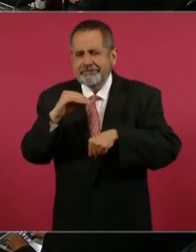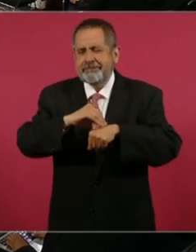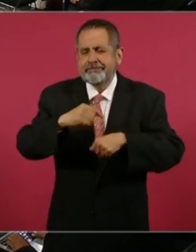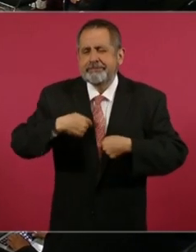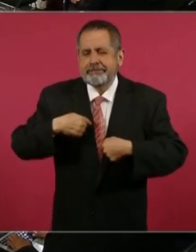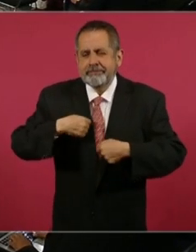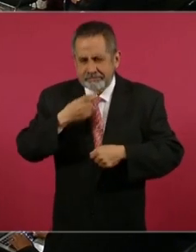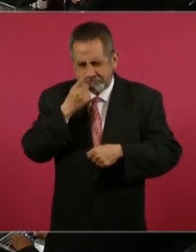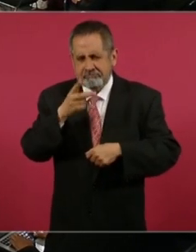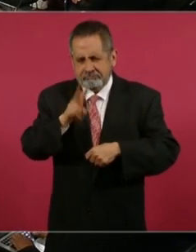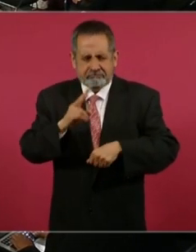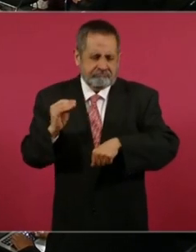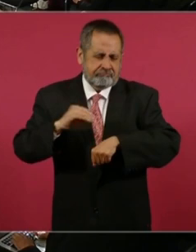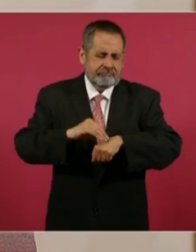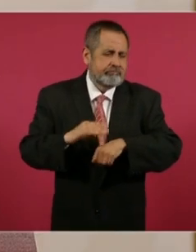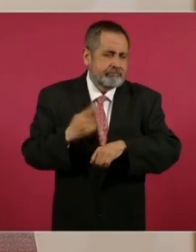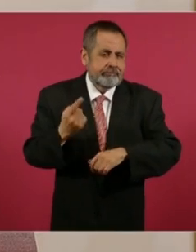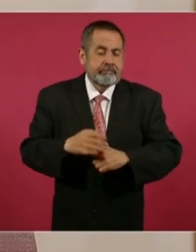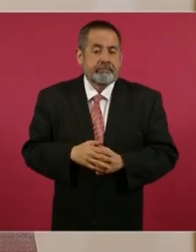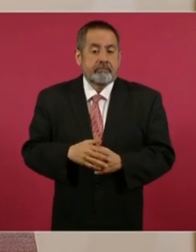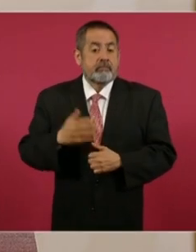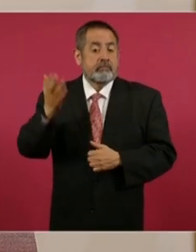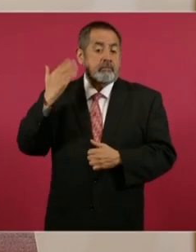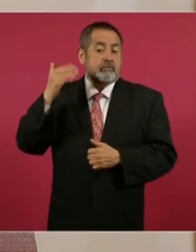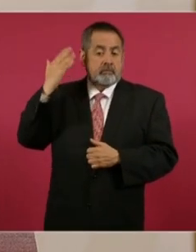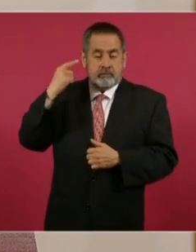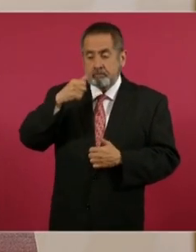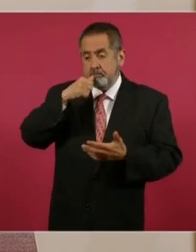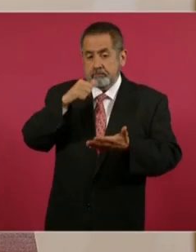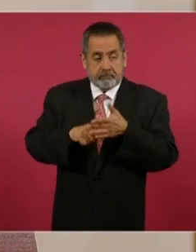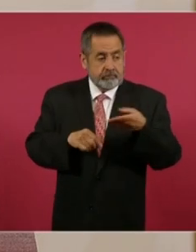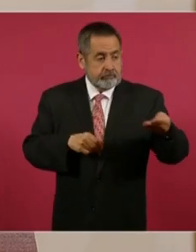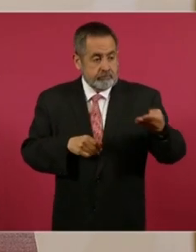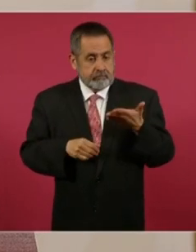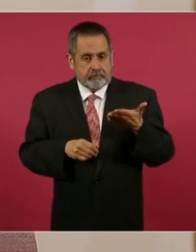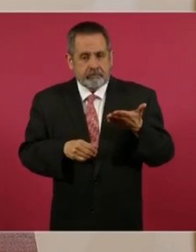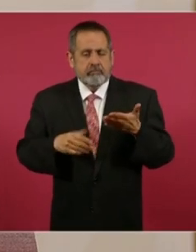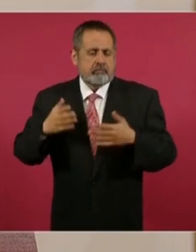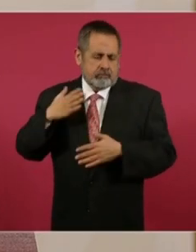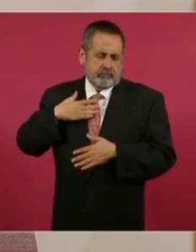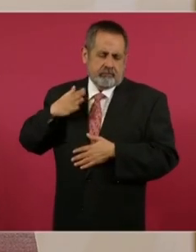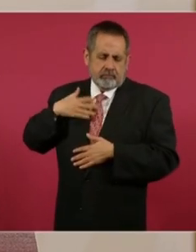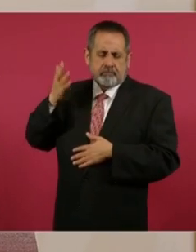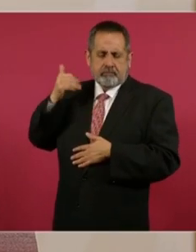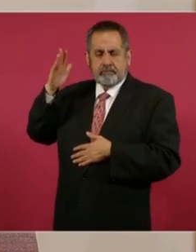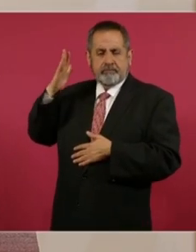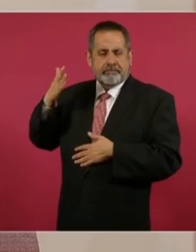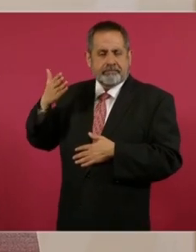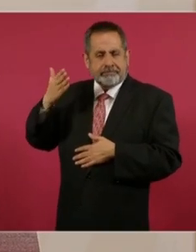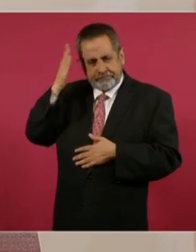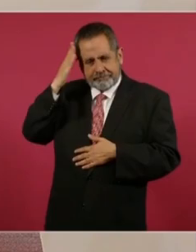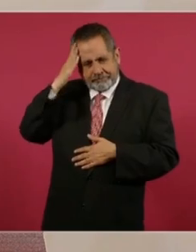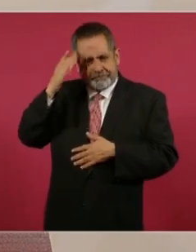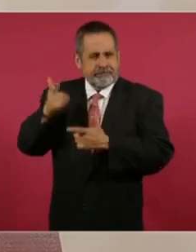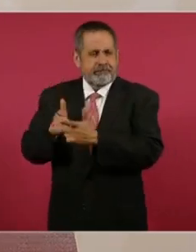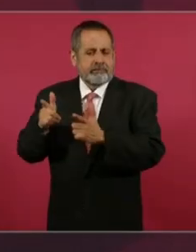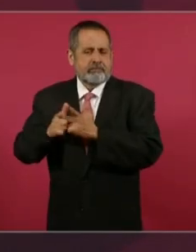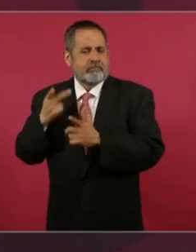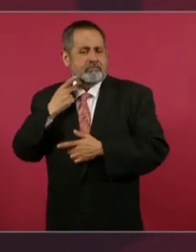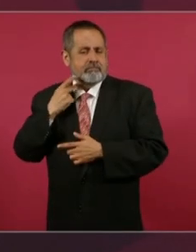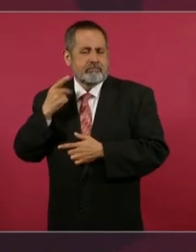Porque una vez recibí una carta, era yo dirigente de un partido, y alguien me